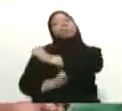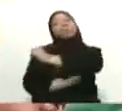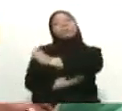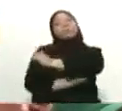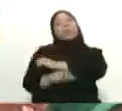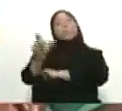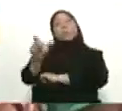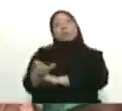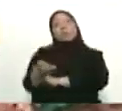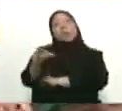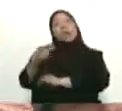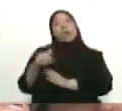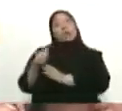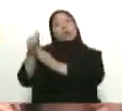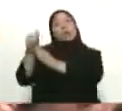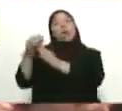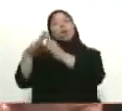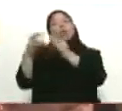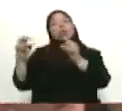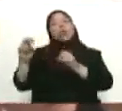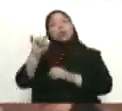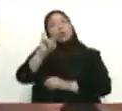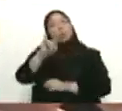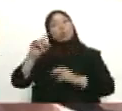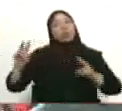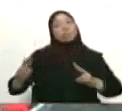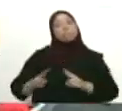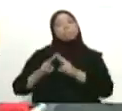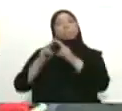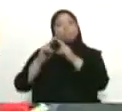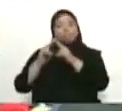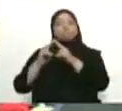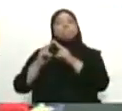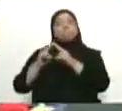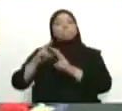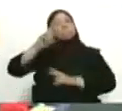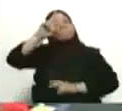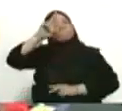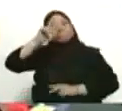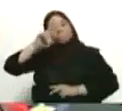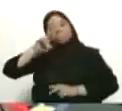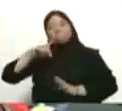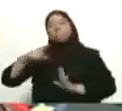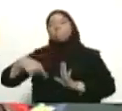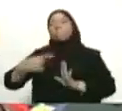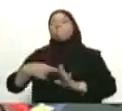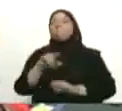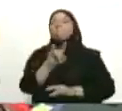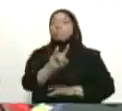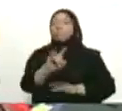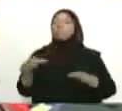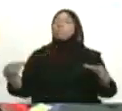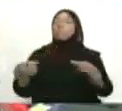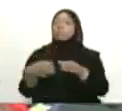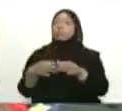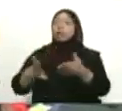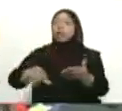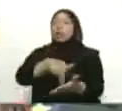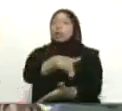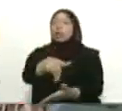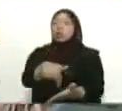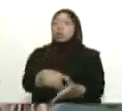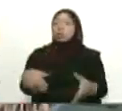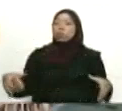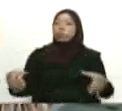los lunes todos los lunes verdadero todos los lunes Carmen verdad que son de la dirección nacional